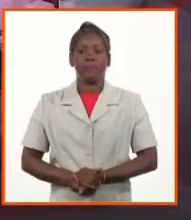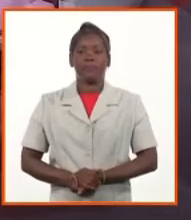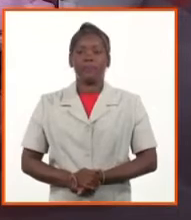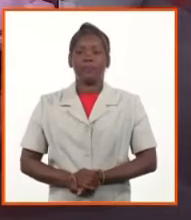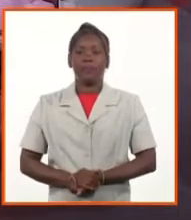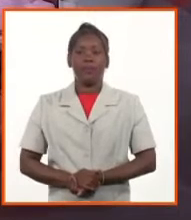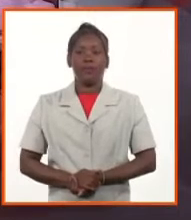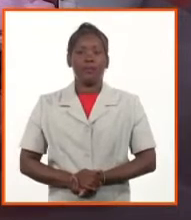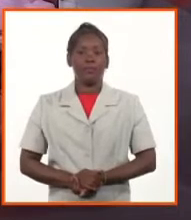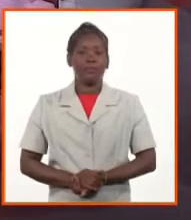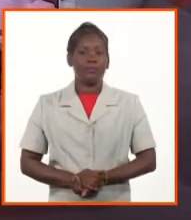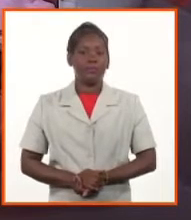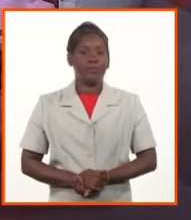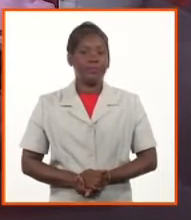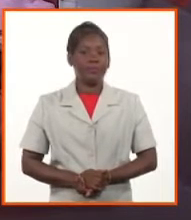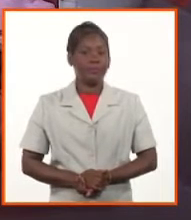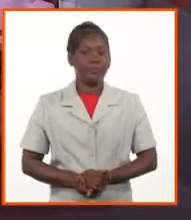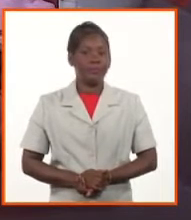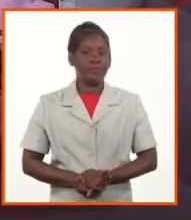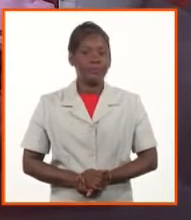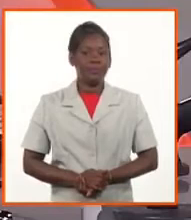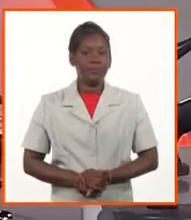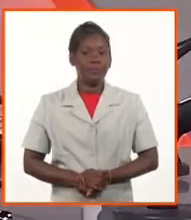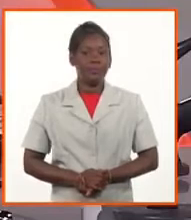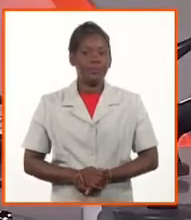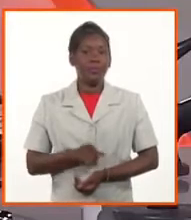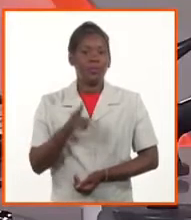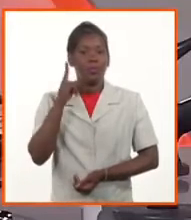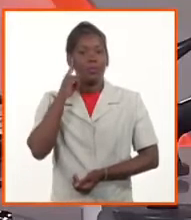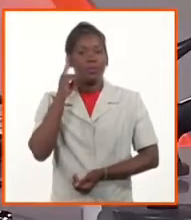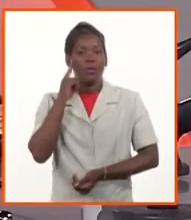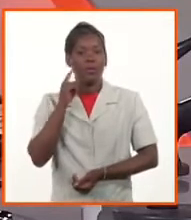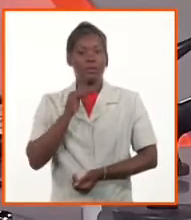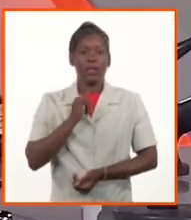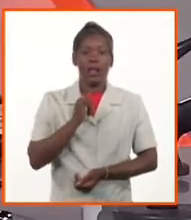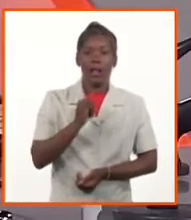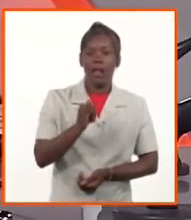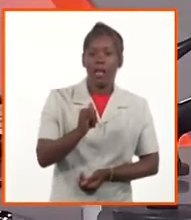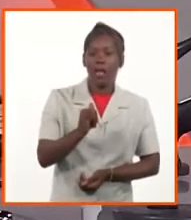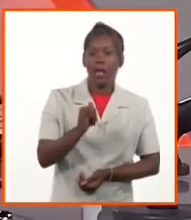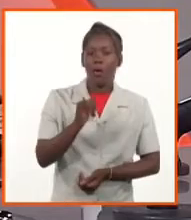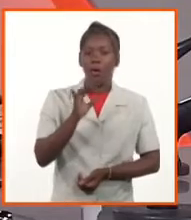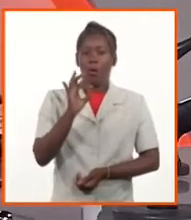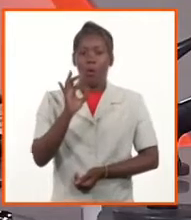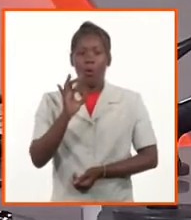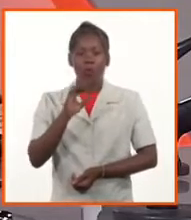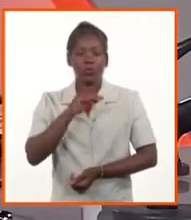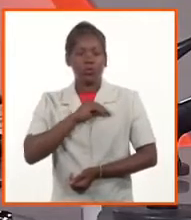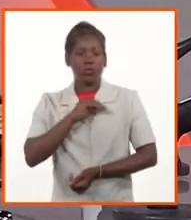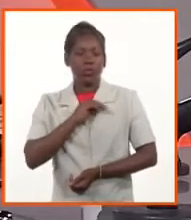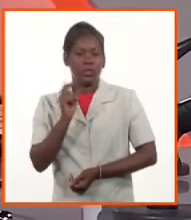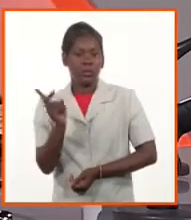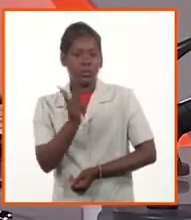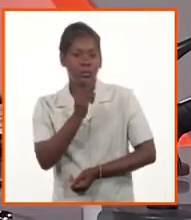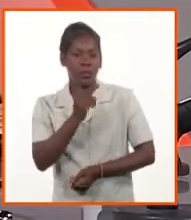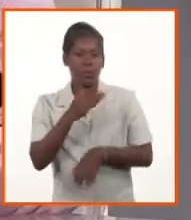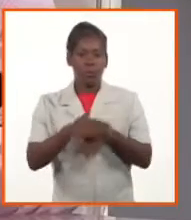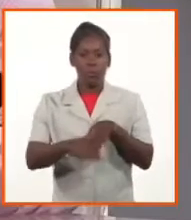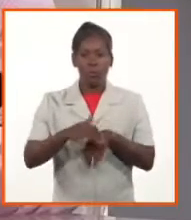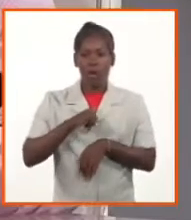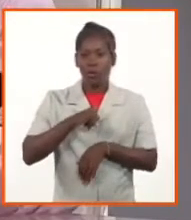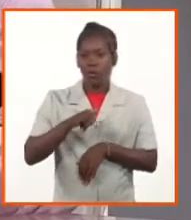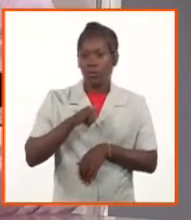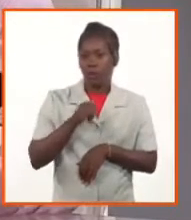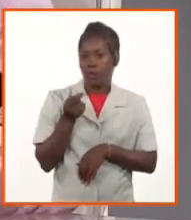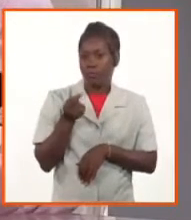lejos de ello o lo sientes parte de tu mismo ser, de tu misma manera de actuar? Mientras más los